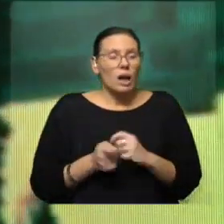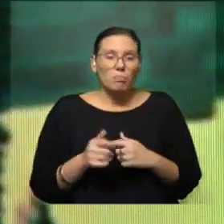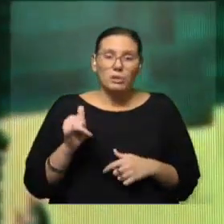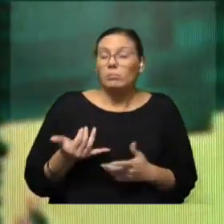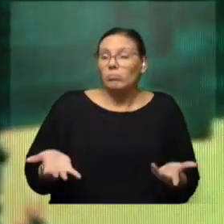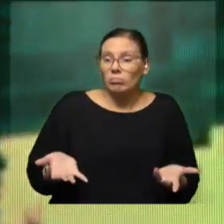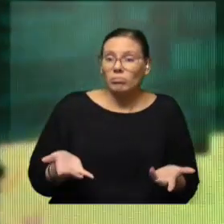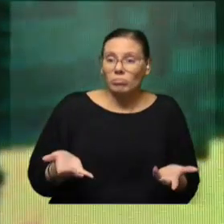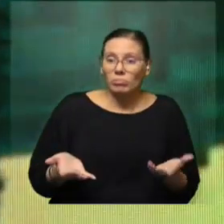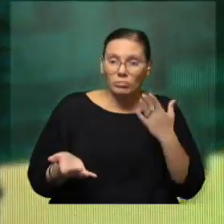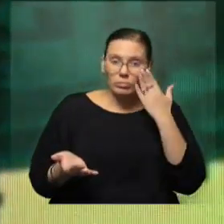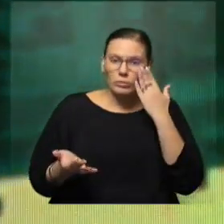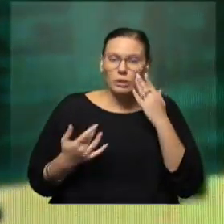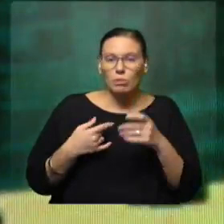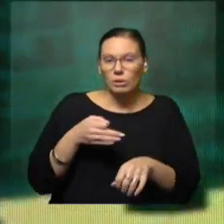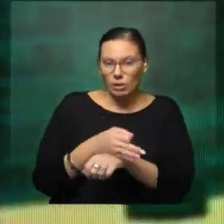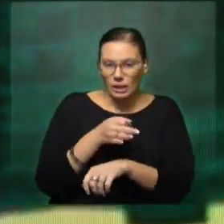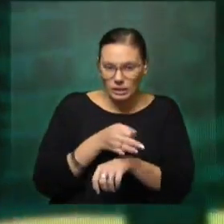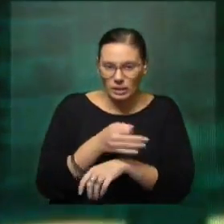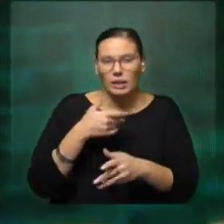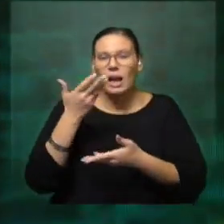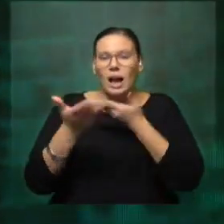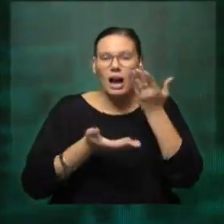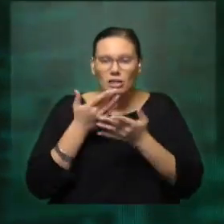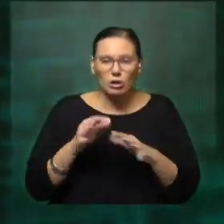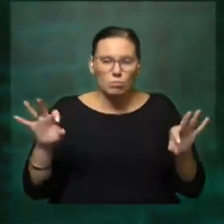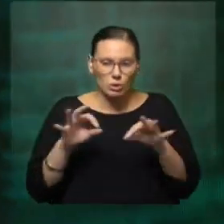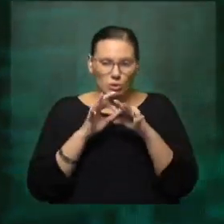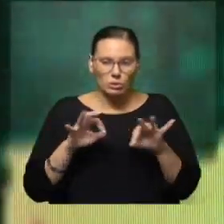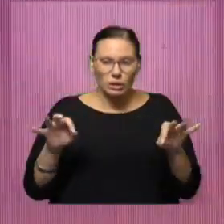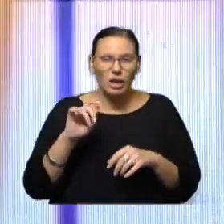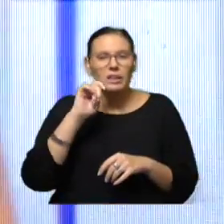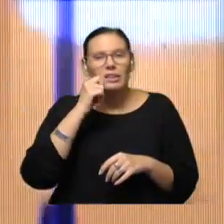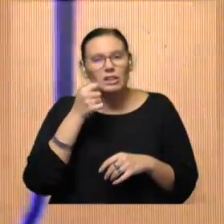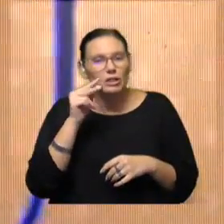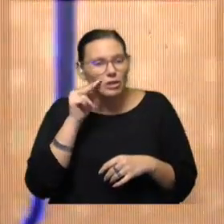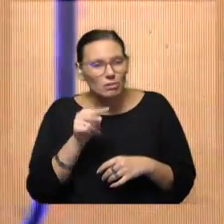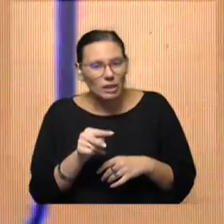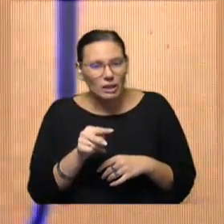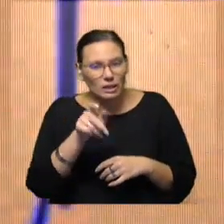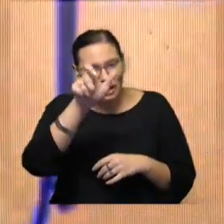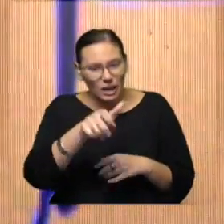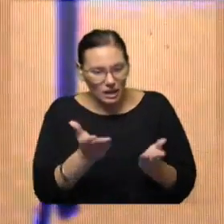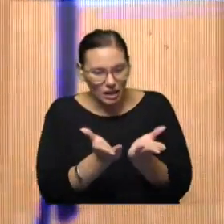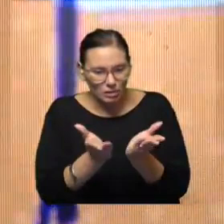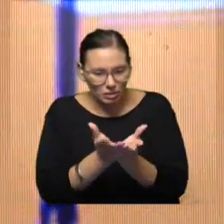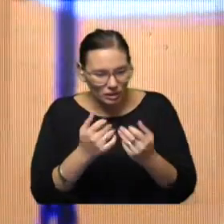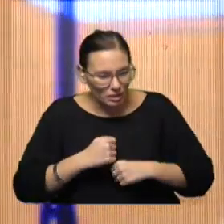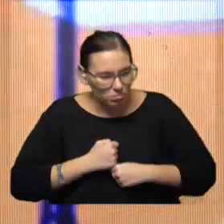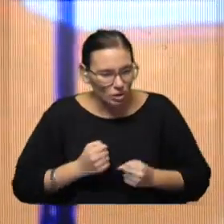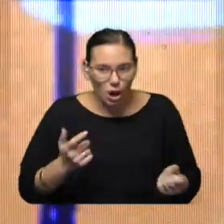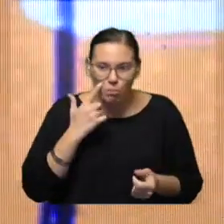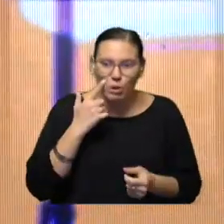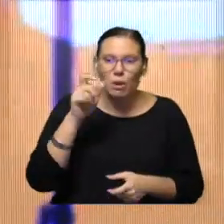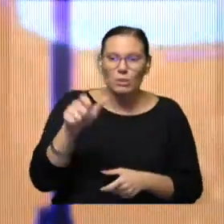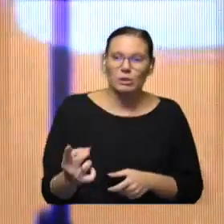decir, uno cuando está enseñando y más canto y música, me pasa que es muy lindo ver que el alumno se anime a cosas. Claro. Viene